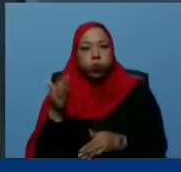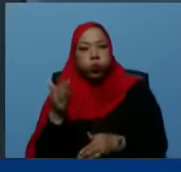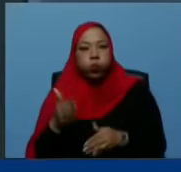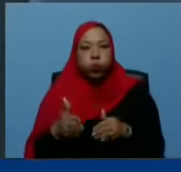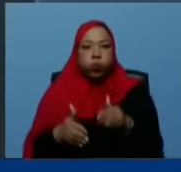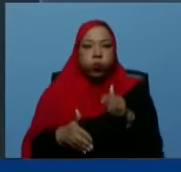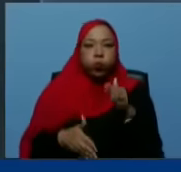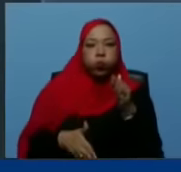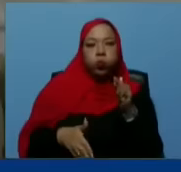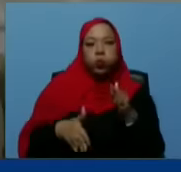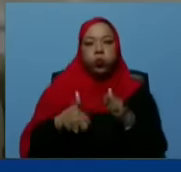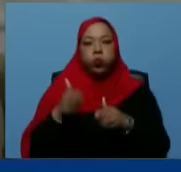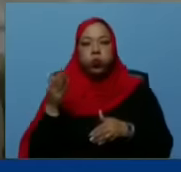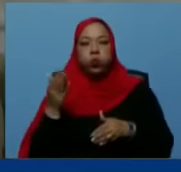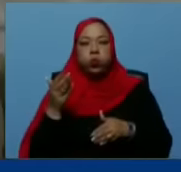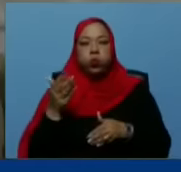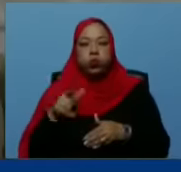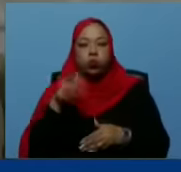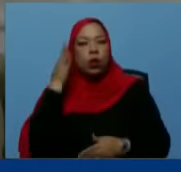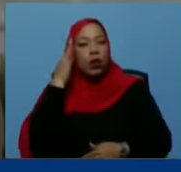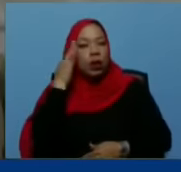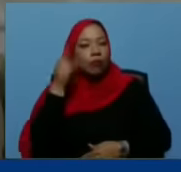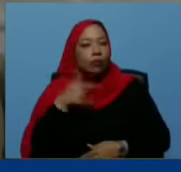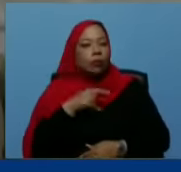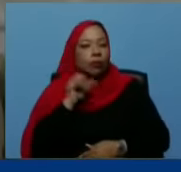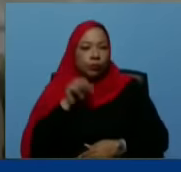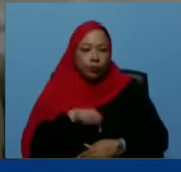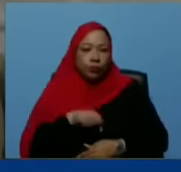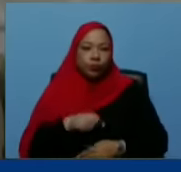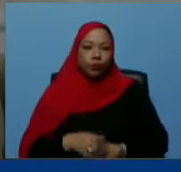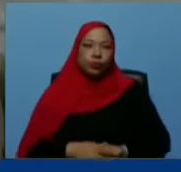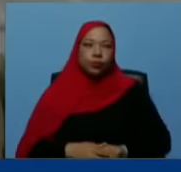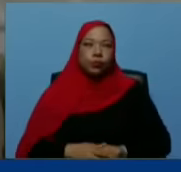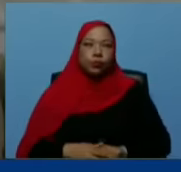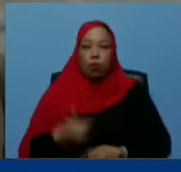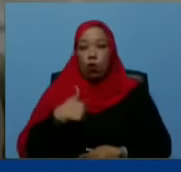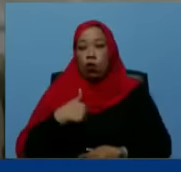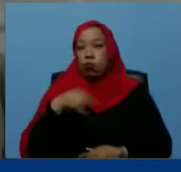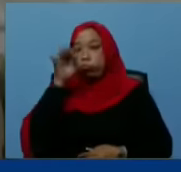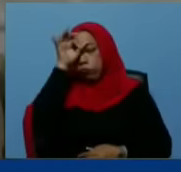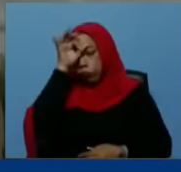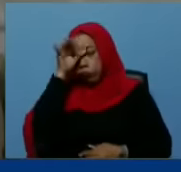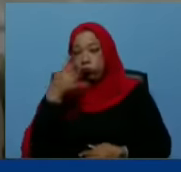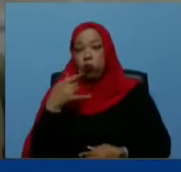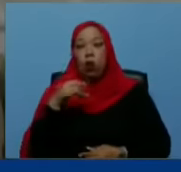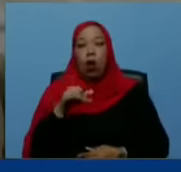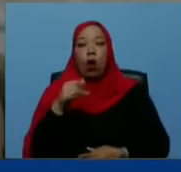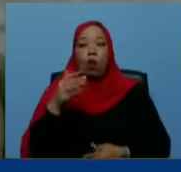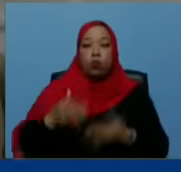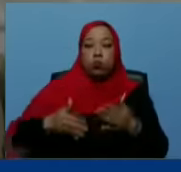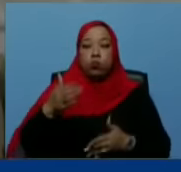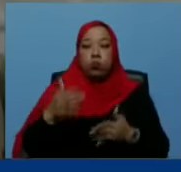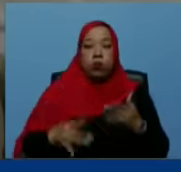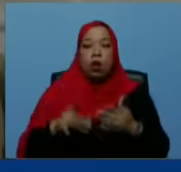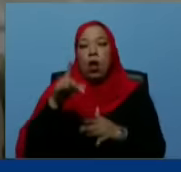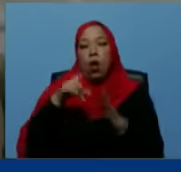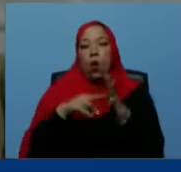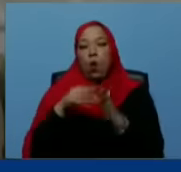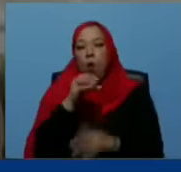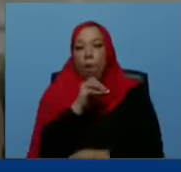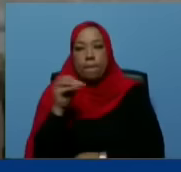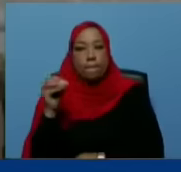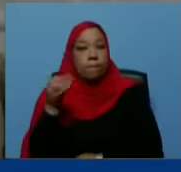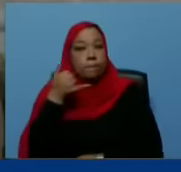Ah, ¿crees que yo no sabía? Bots, por robot, son robots. Y no son 1.000 teléfonos.